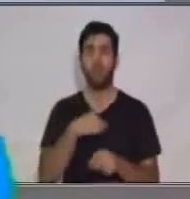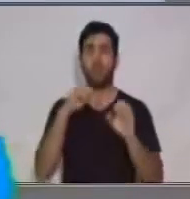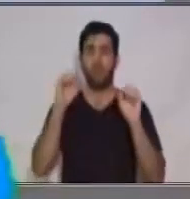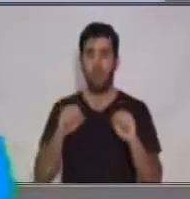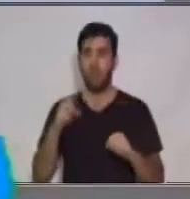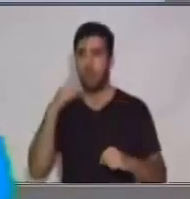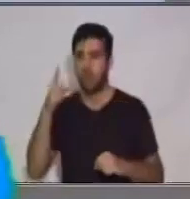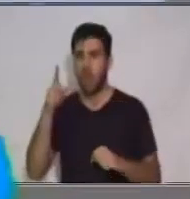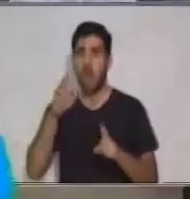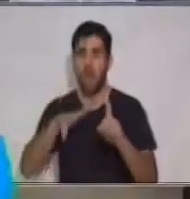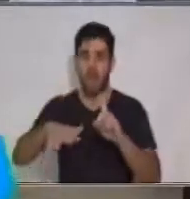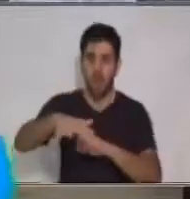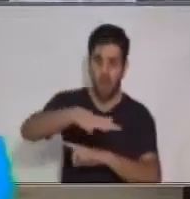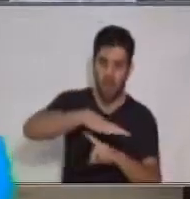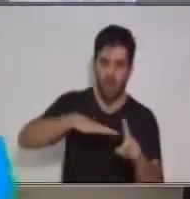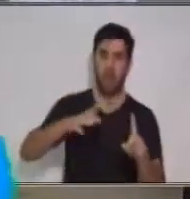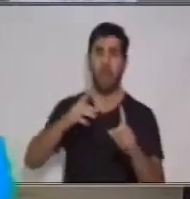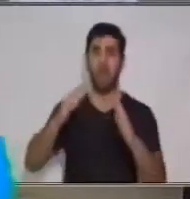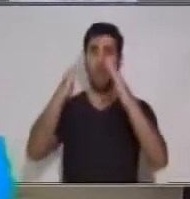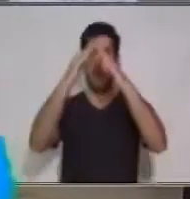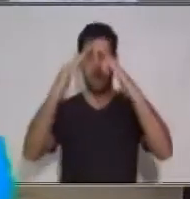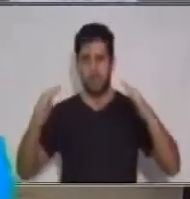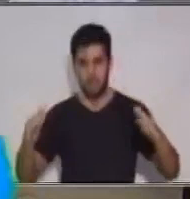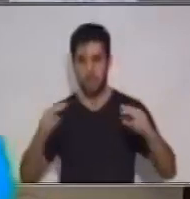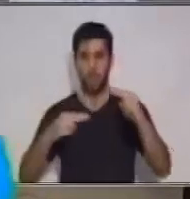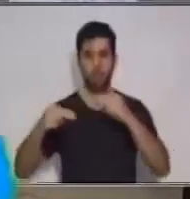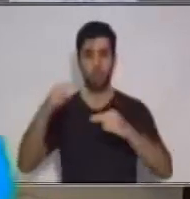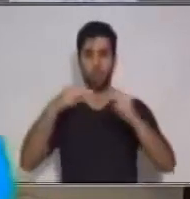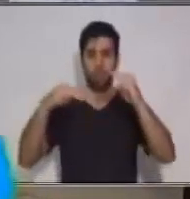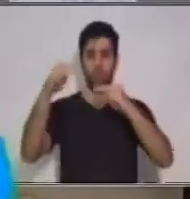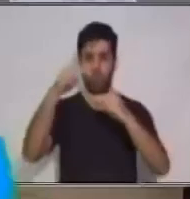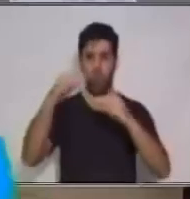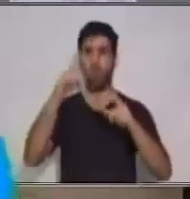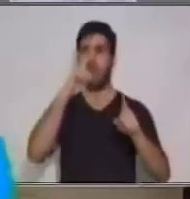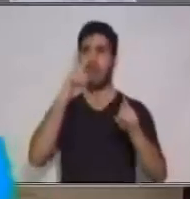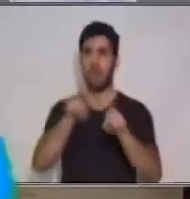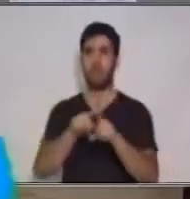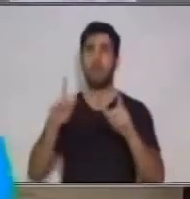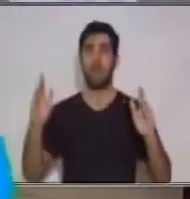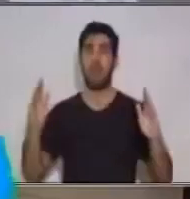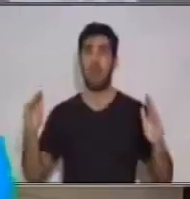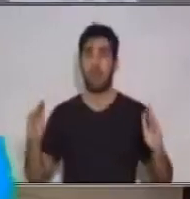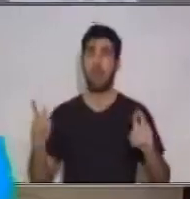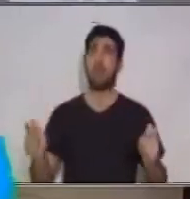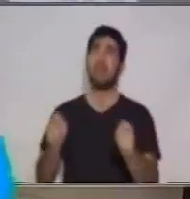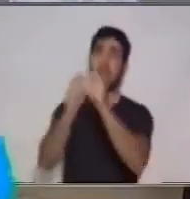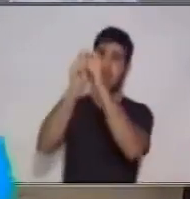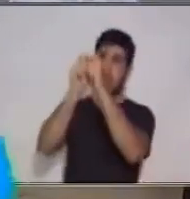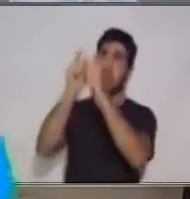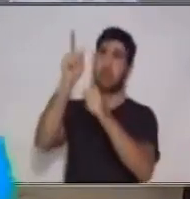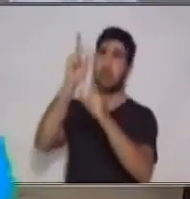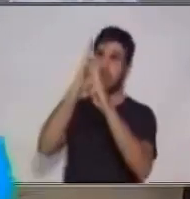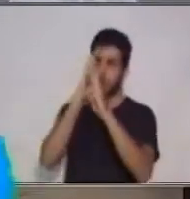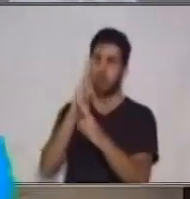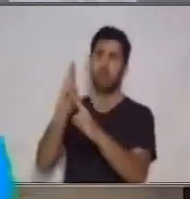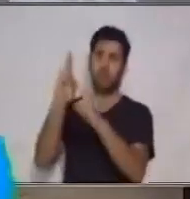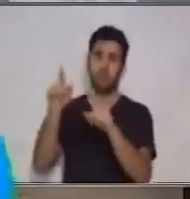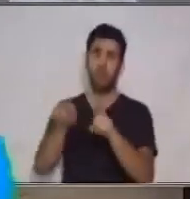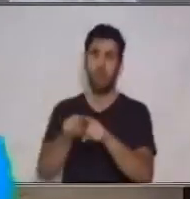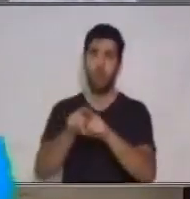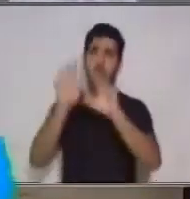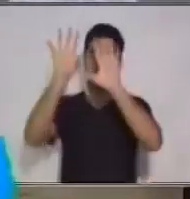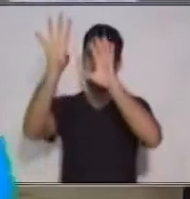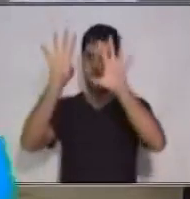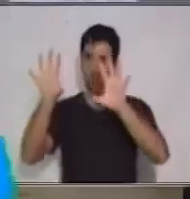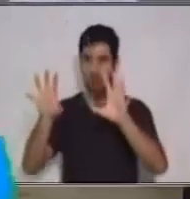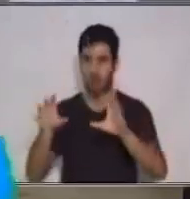contexto, la construcción de pirámides, ciudades urbanizadas y templos sagrados. Y por lo tanto, sus